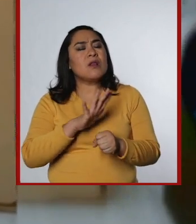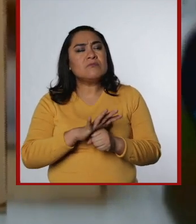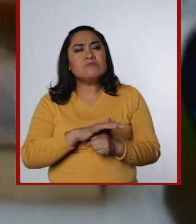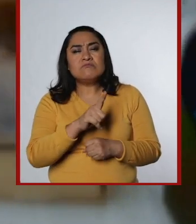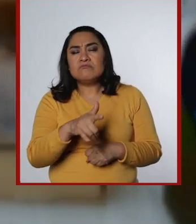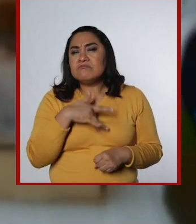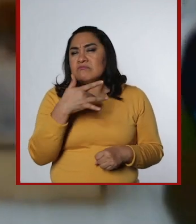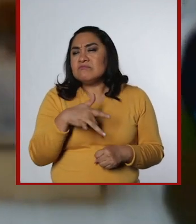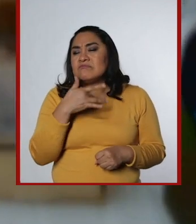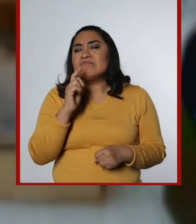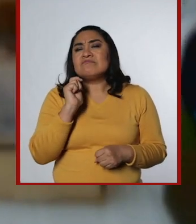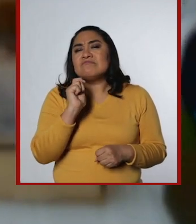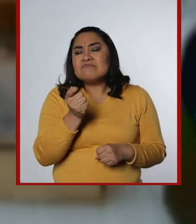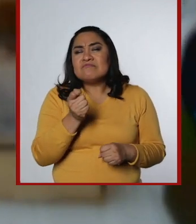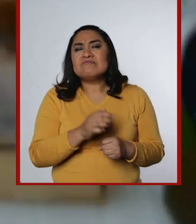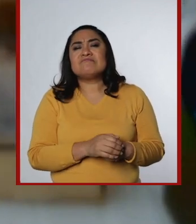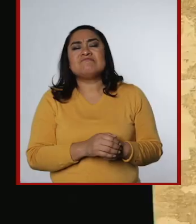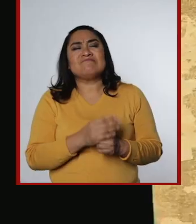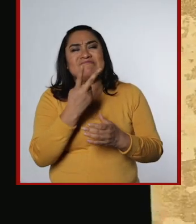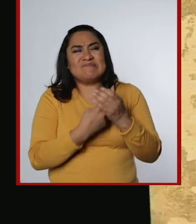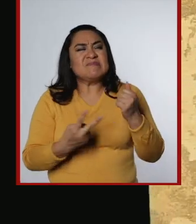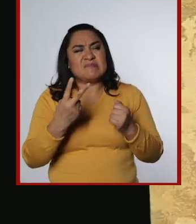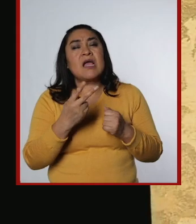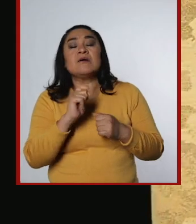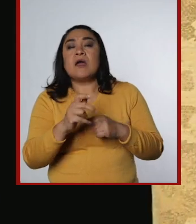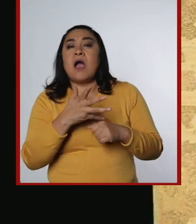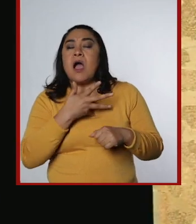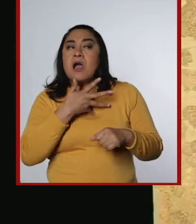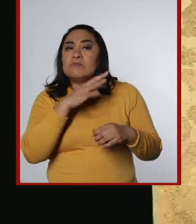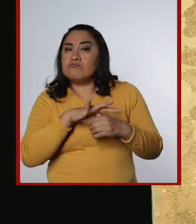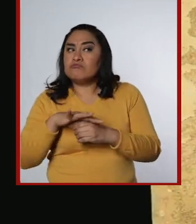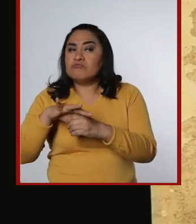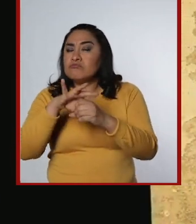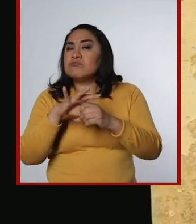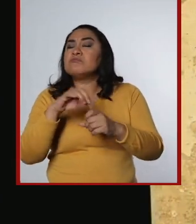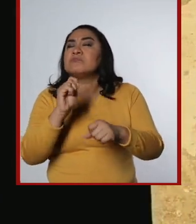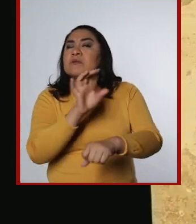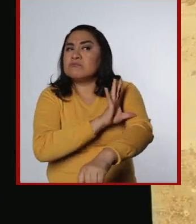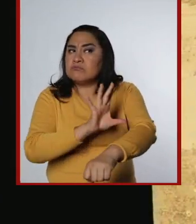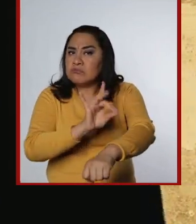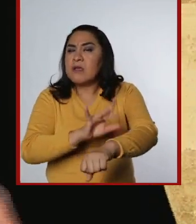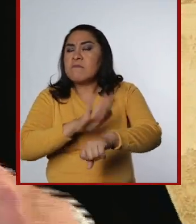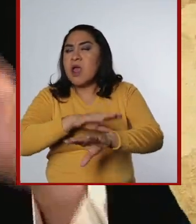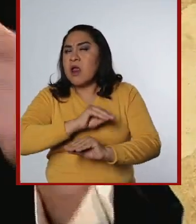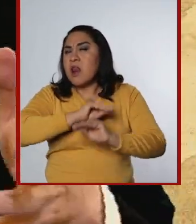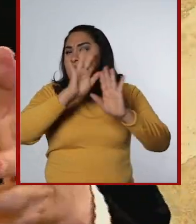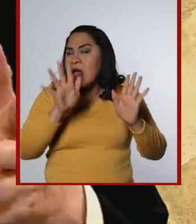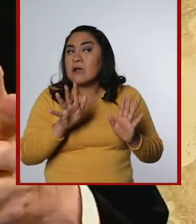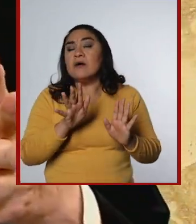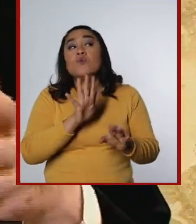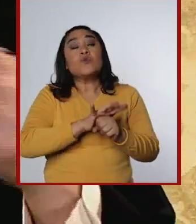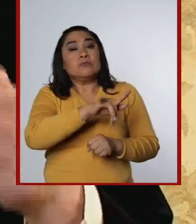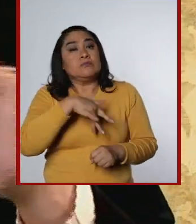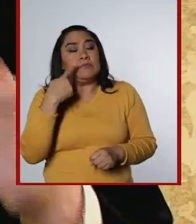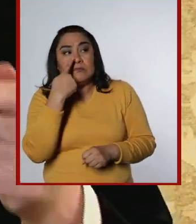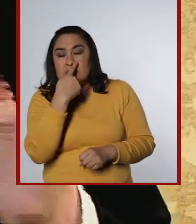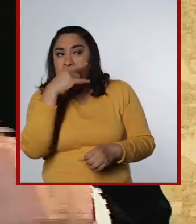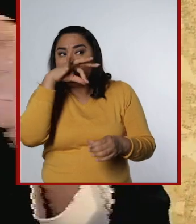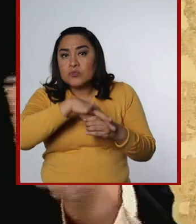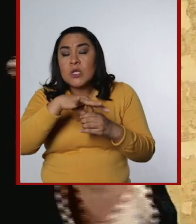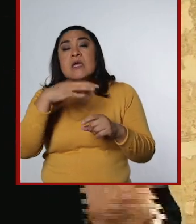¿Cuál es la ventaja de la fórmula uninominal? Que es muy clara, es transparente. La gente vota no solamente por un partido, sino por